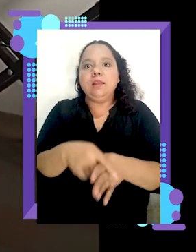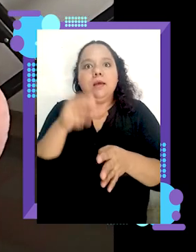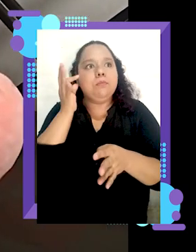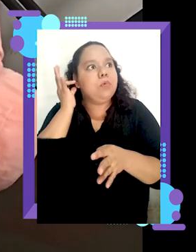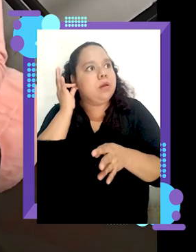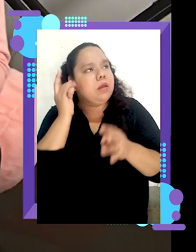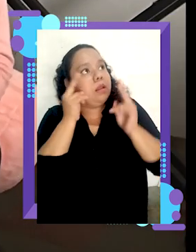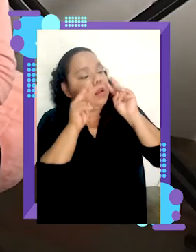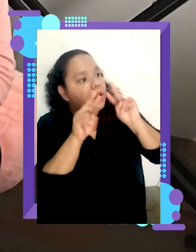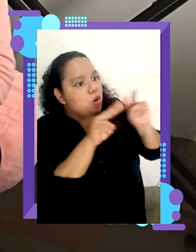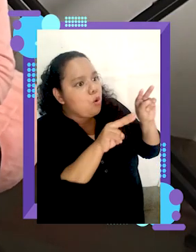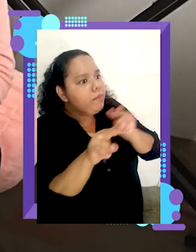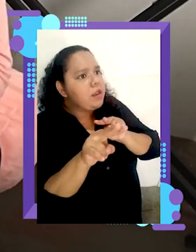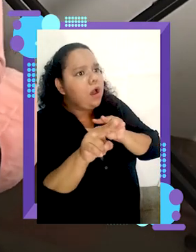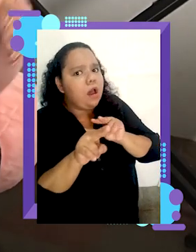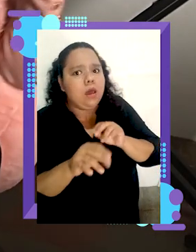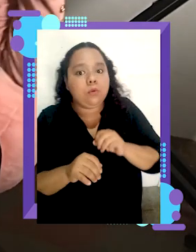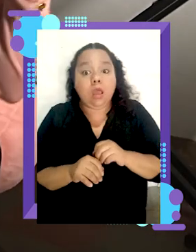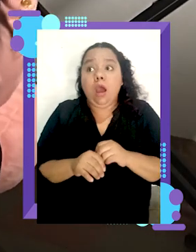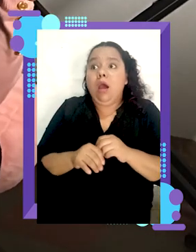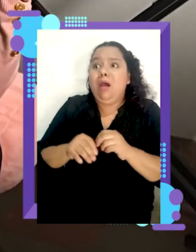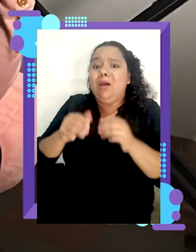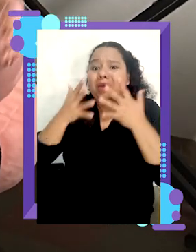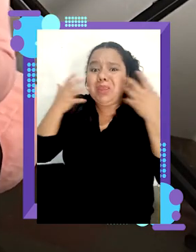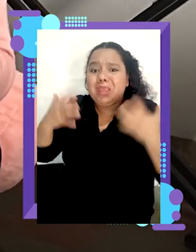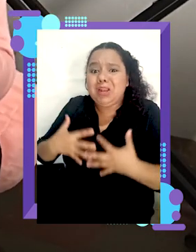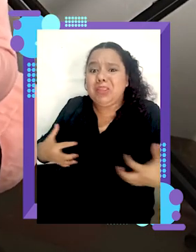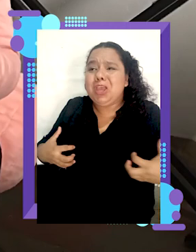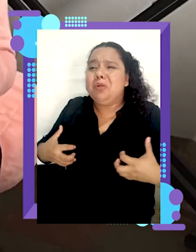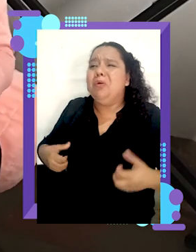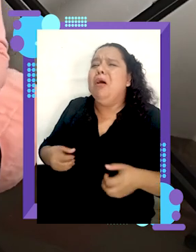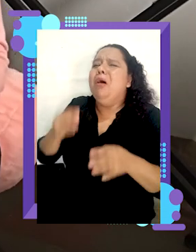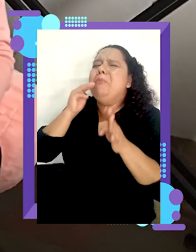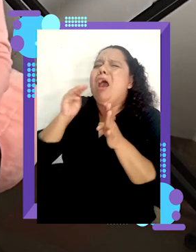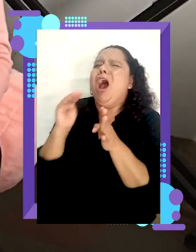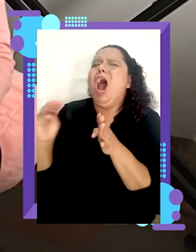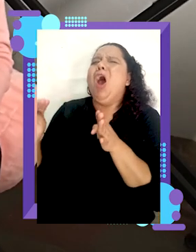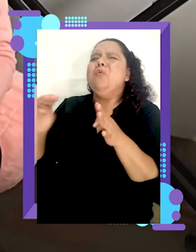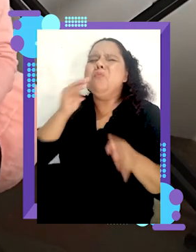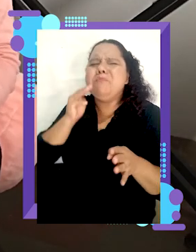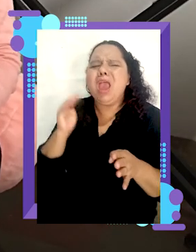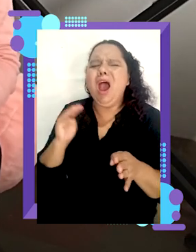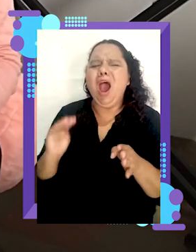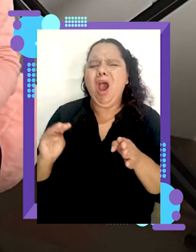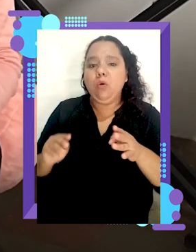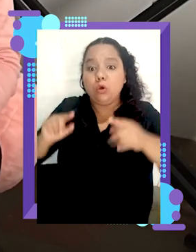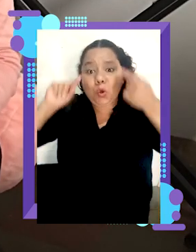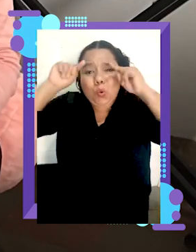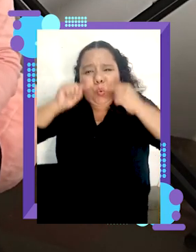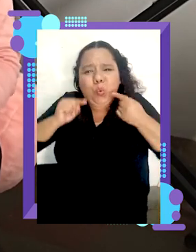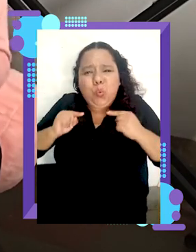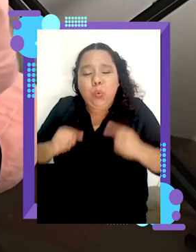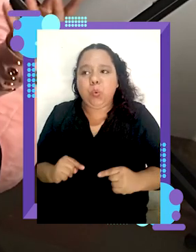llévame tigre. Y el tigre, ¿saben qué empezó a hacer? Miau, miau, porque le dolía. Y lo que quería hacer